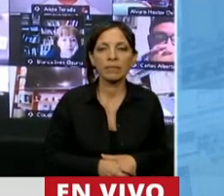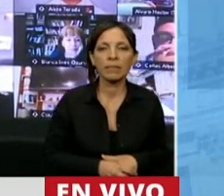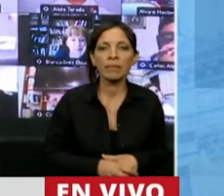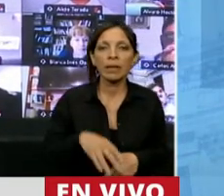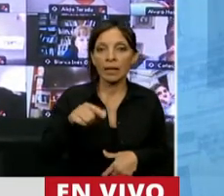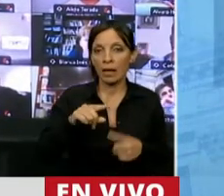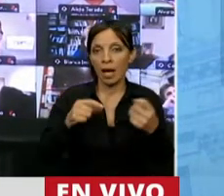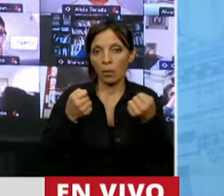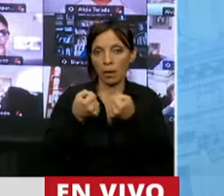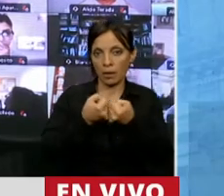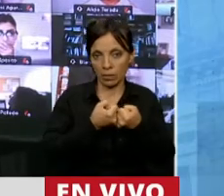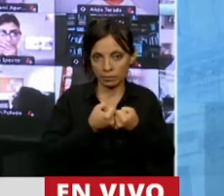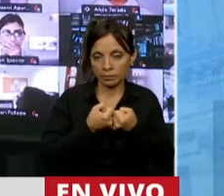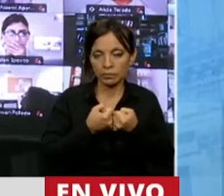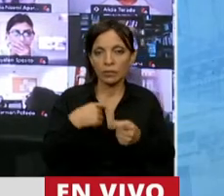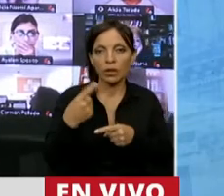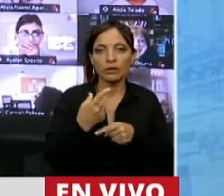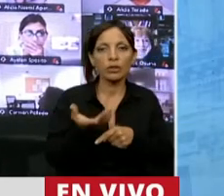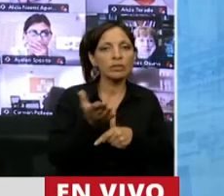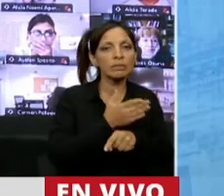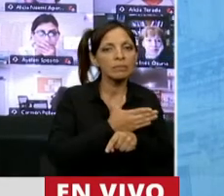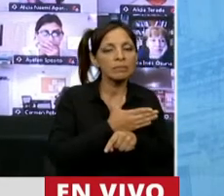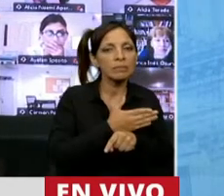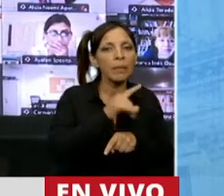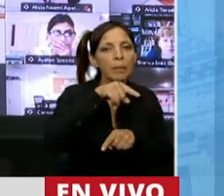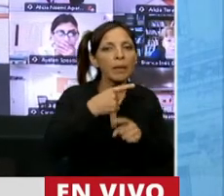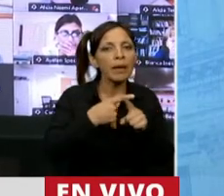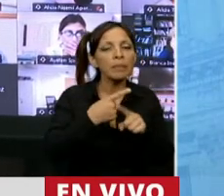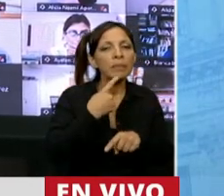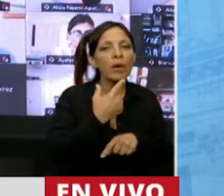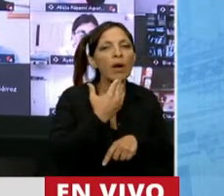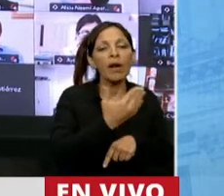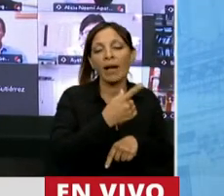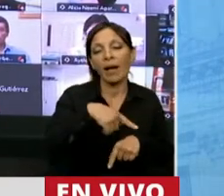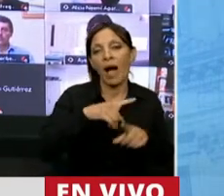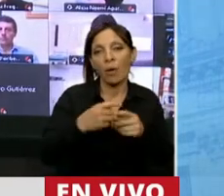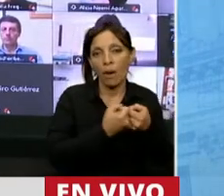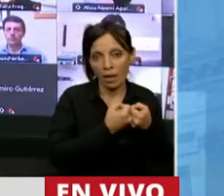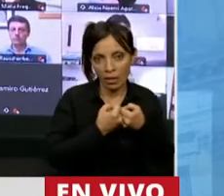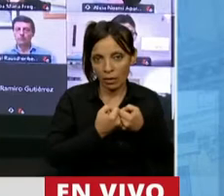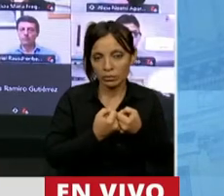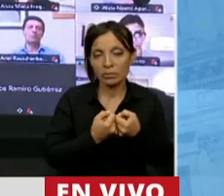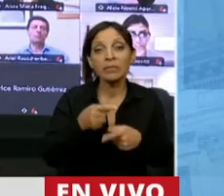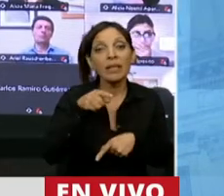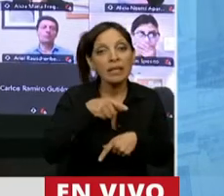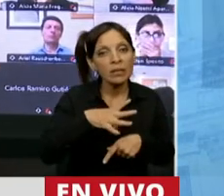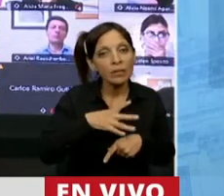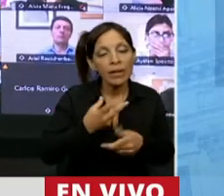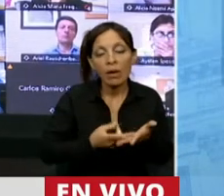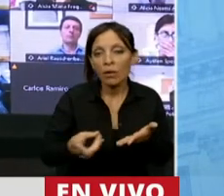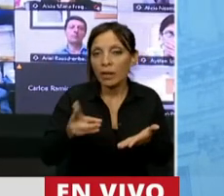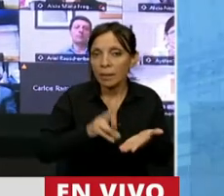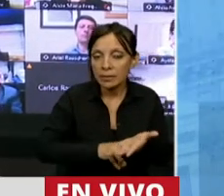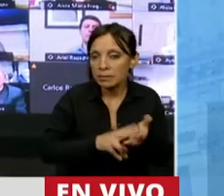Porque este acuerdo nosotros lo hicimos en base a los consensos. Y eso es lo que nuevamente está faltando en esta